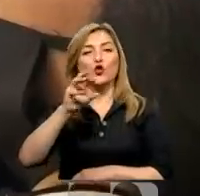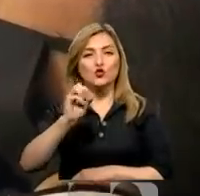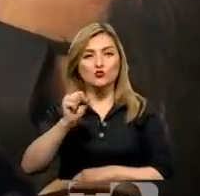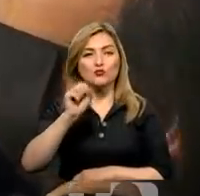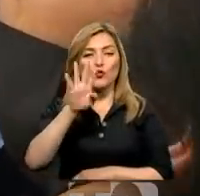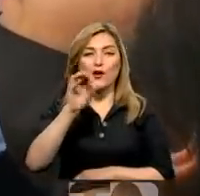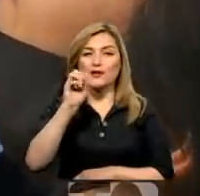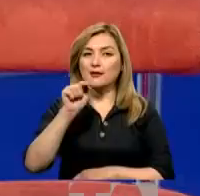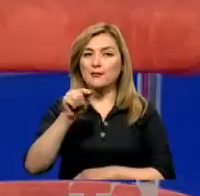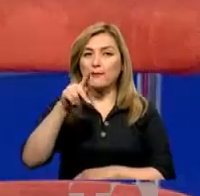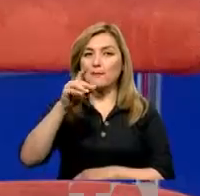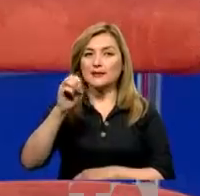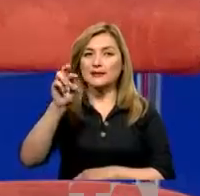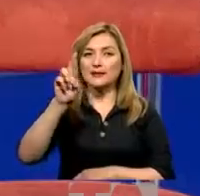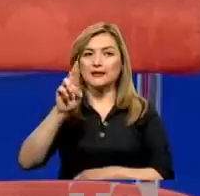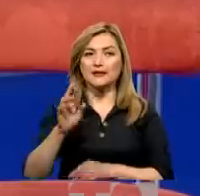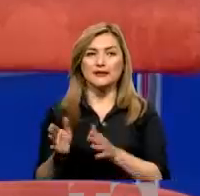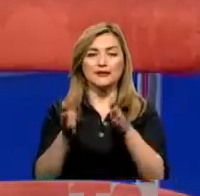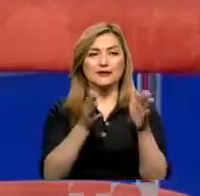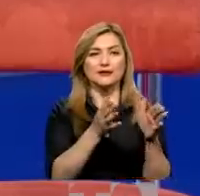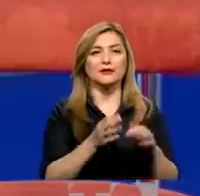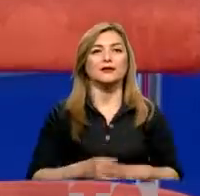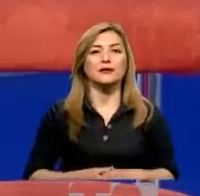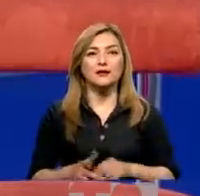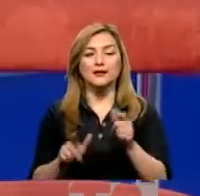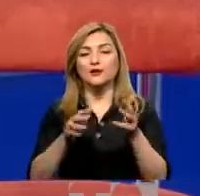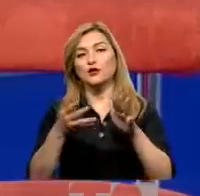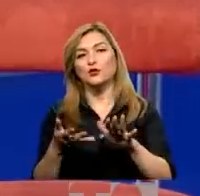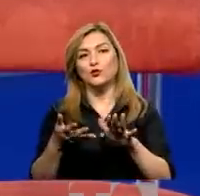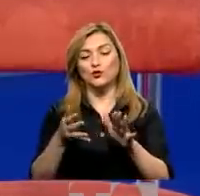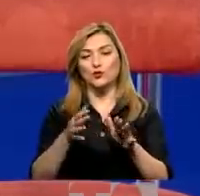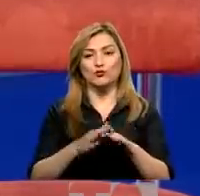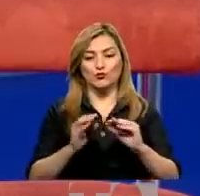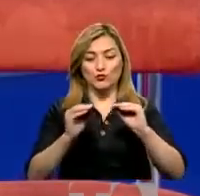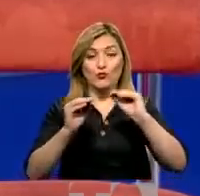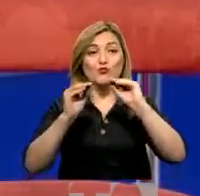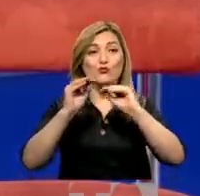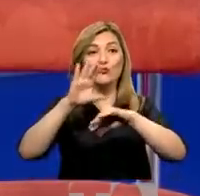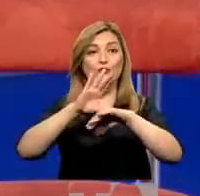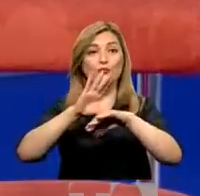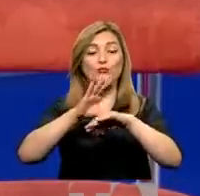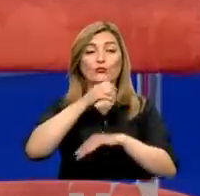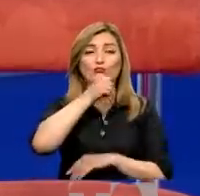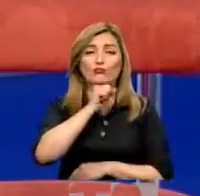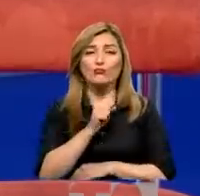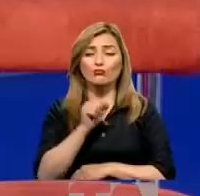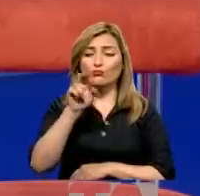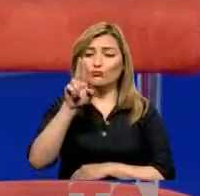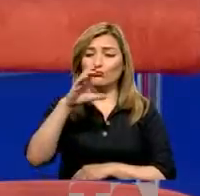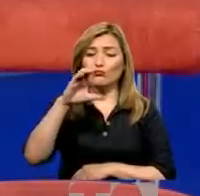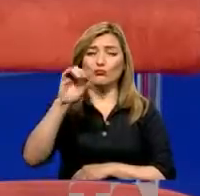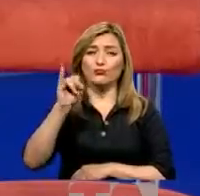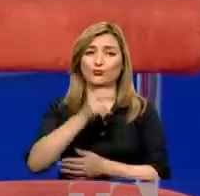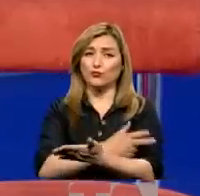Paz, 24 horas. Y aumenta el número de fallecidos por COVID-19 en el Centro Gerontológico de la UCI en la provincia